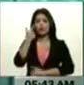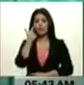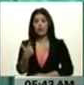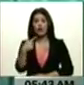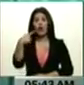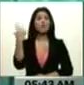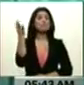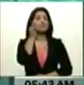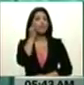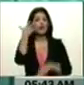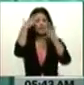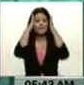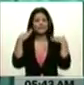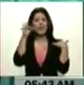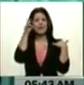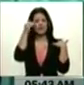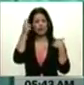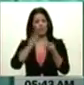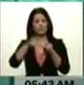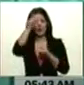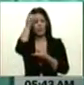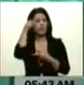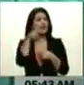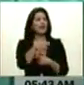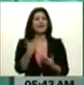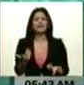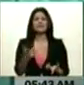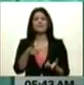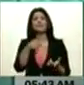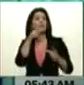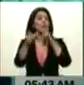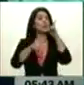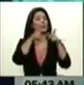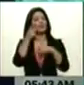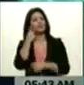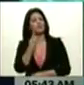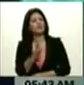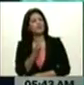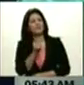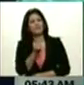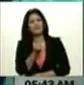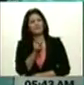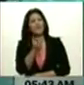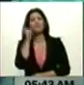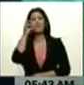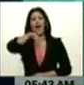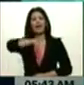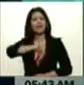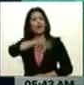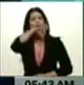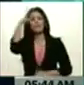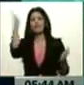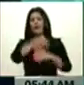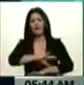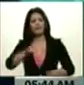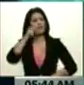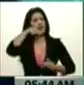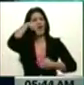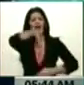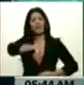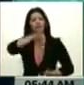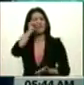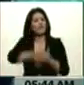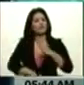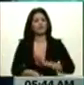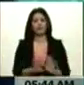Lilian Tintori? Esa mujer no tiene alma, vale. No tiene alma. Porque